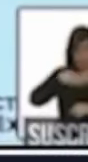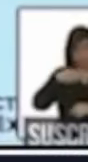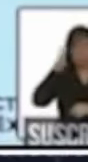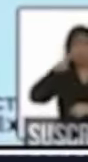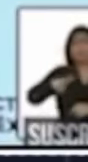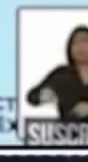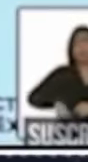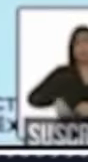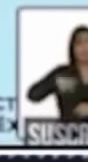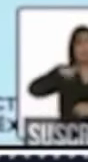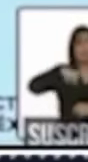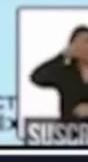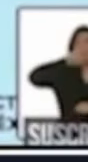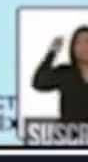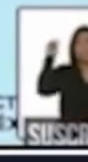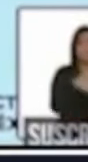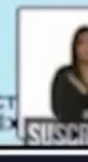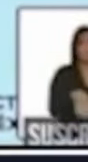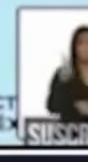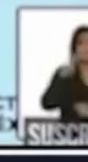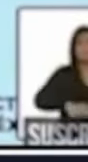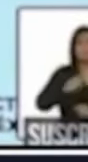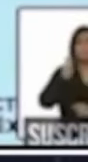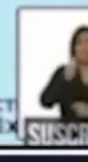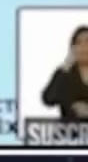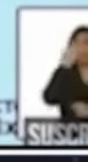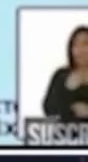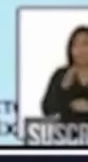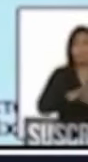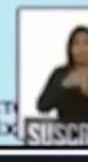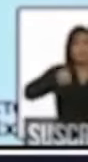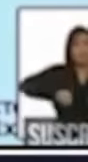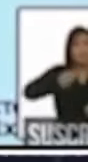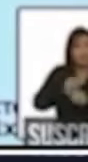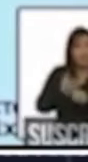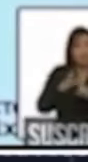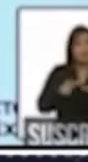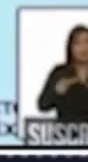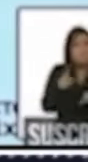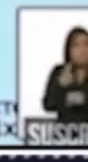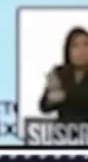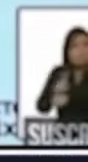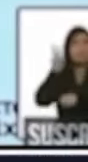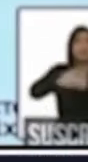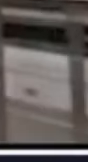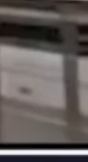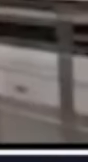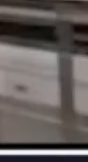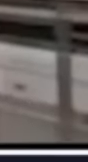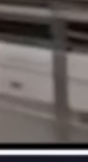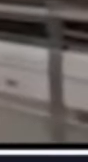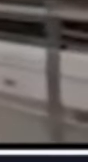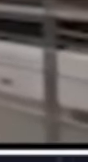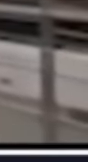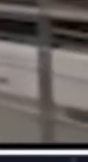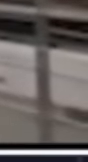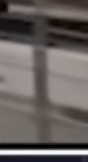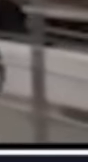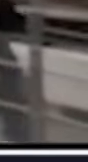bajadas, todo eso son chispas en el cerebro. Y la voz de Claudia Sheinbaum es como una rueda de la fortuna. Es la rueda de la